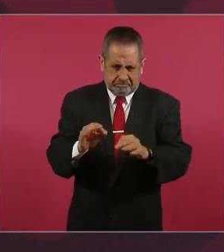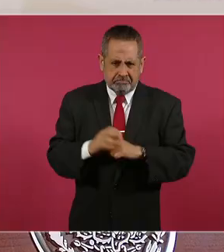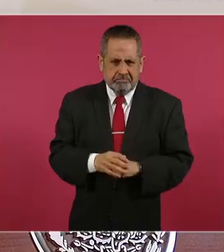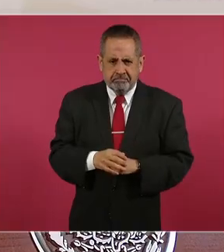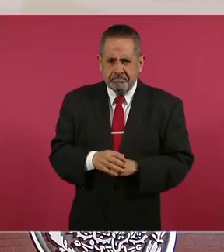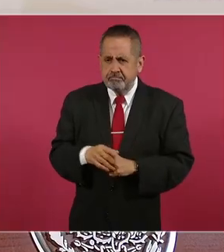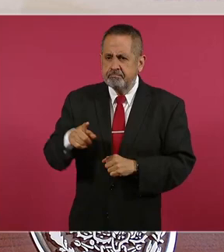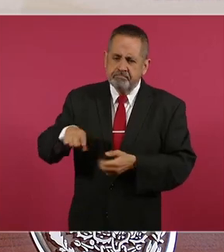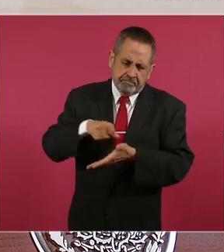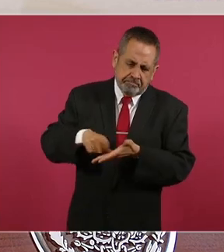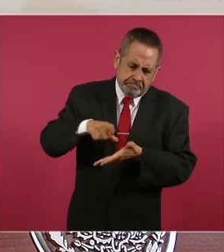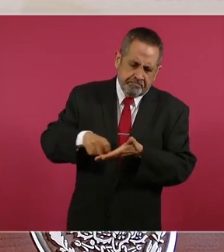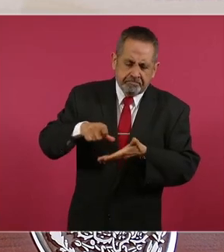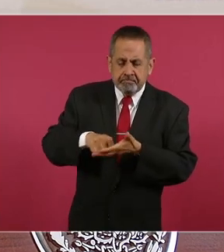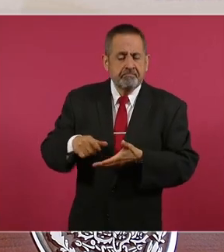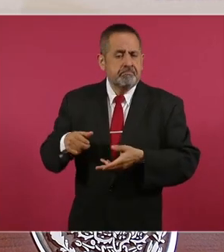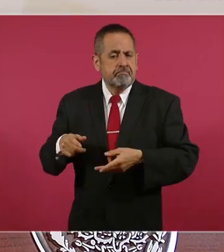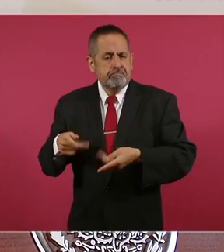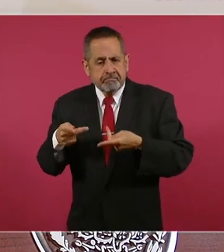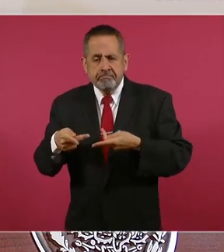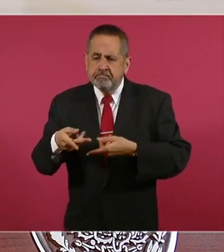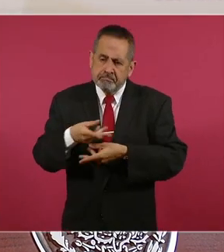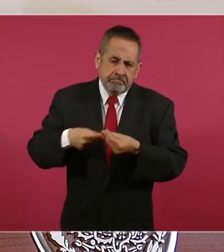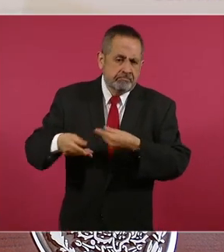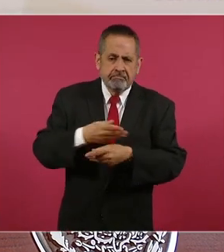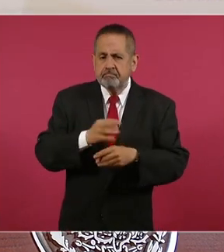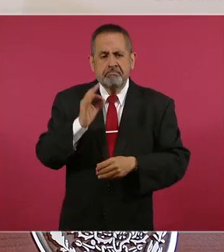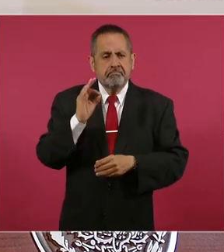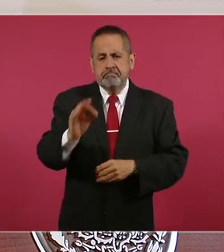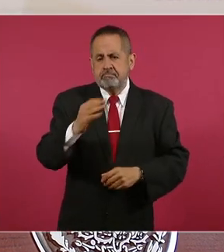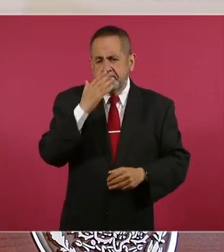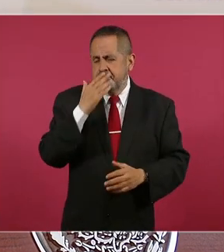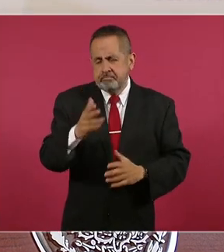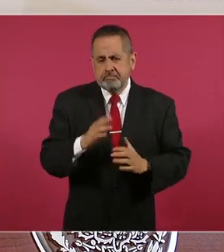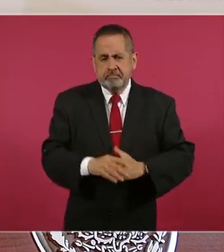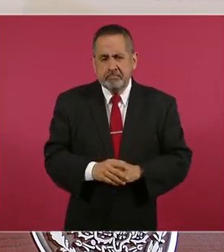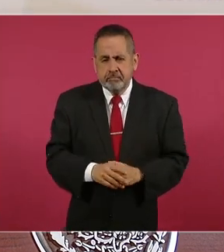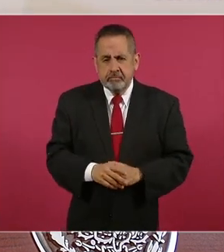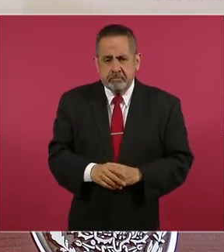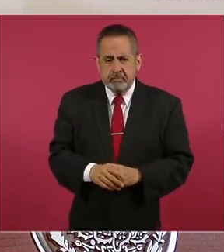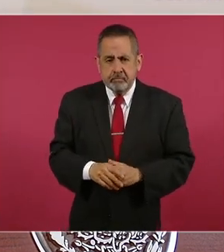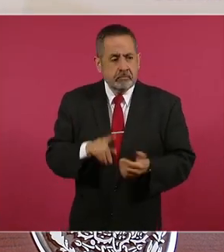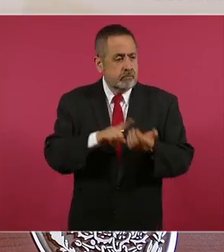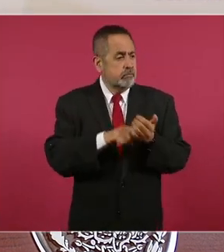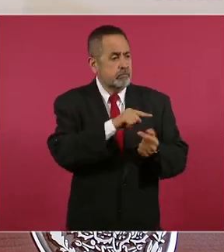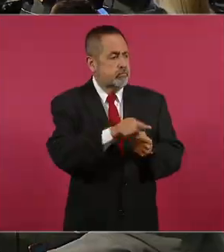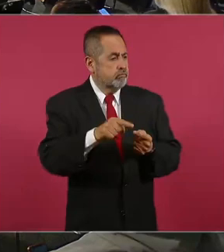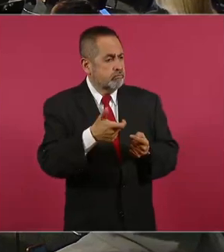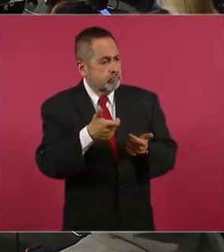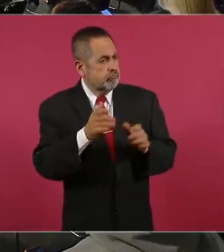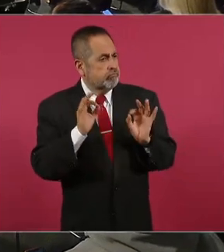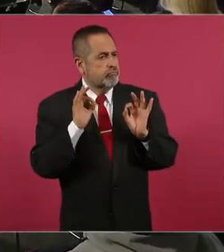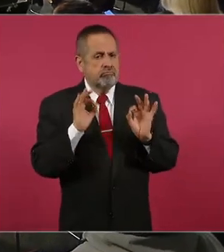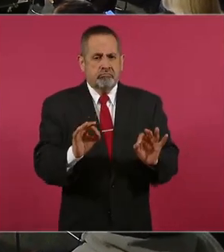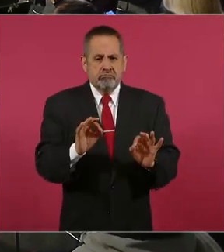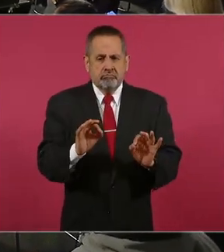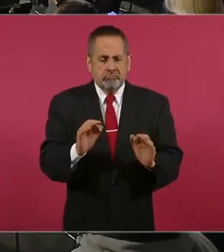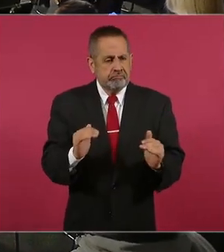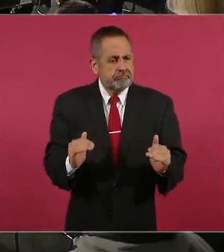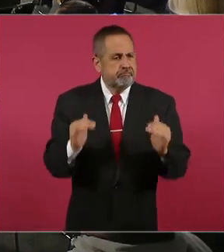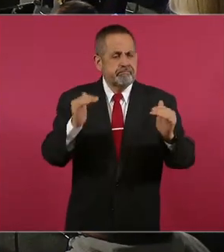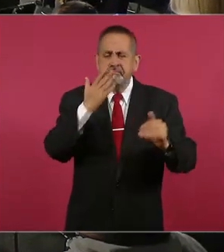aumentado las ventas, ya no solo de básicos, sino también de otros productos. Y eso es lo que